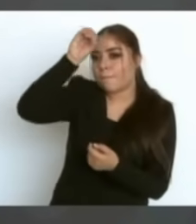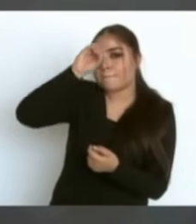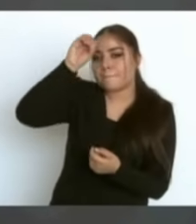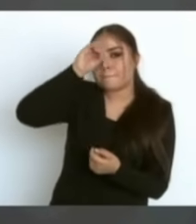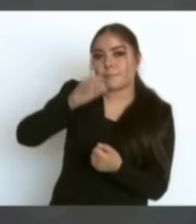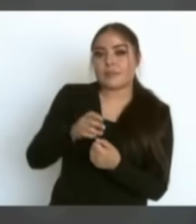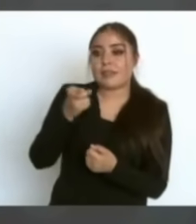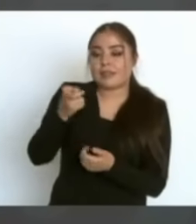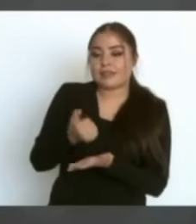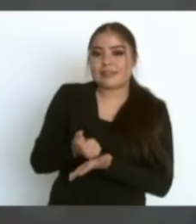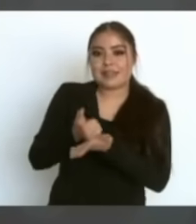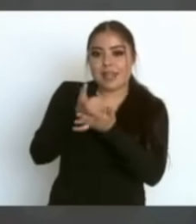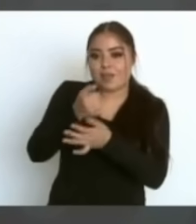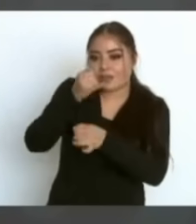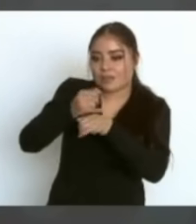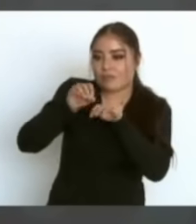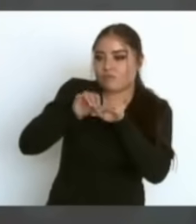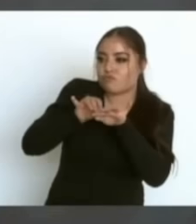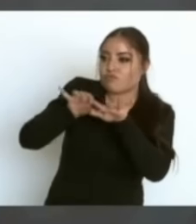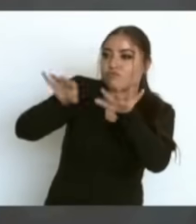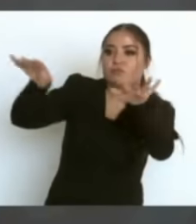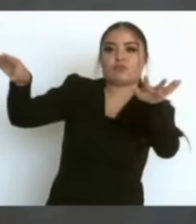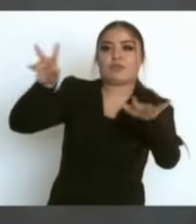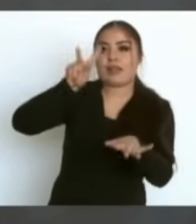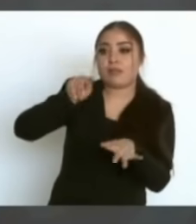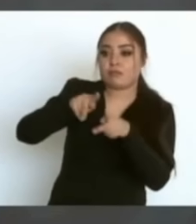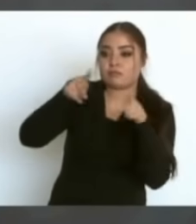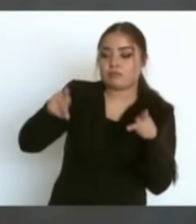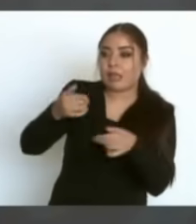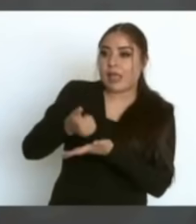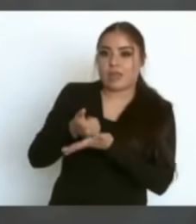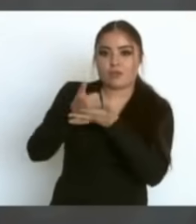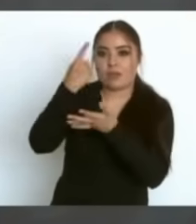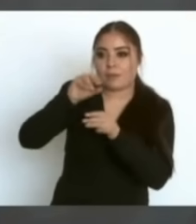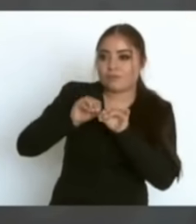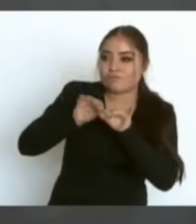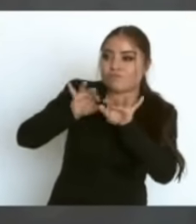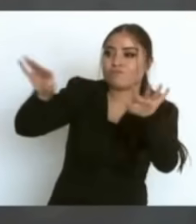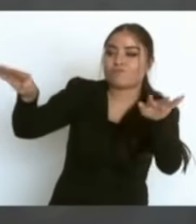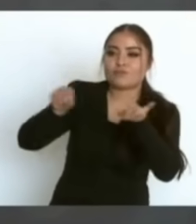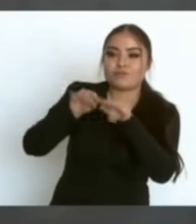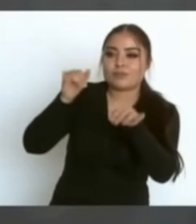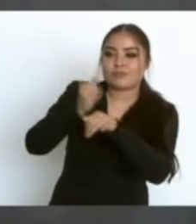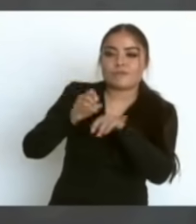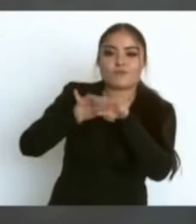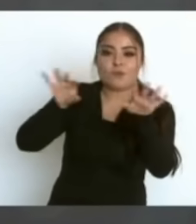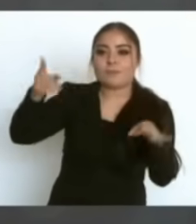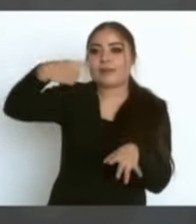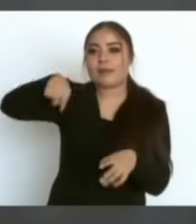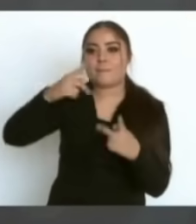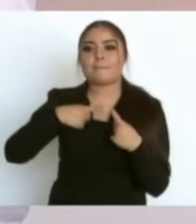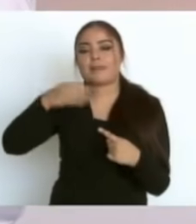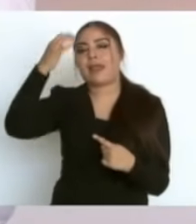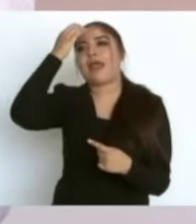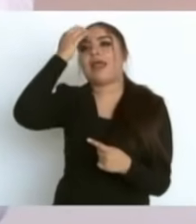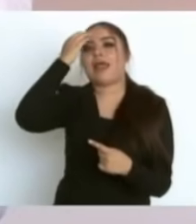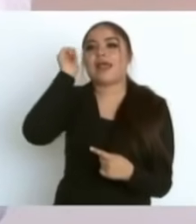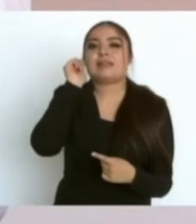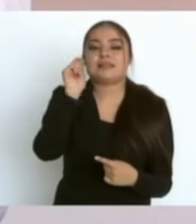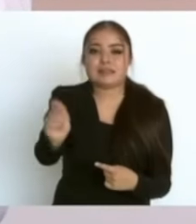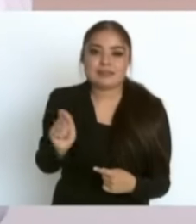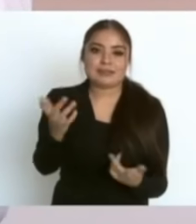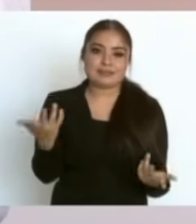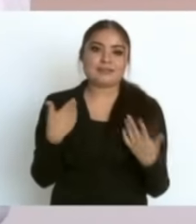informando a que la gente tenga todos los elementos y puedan tomar decisiones con